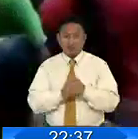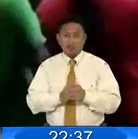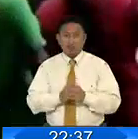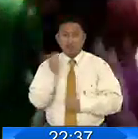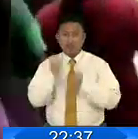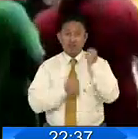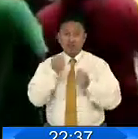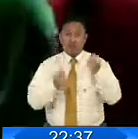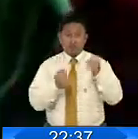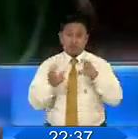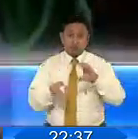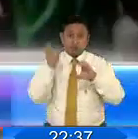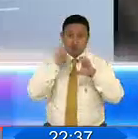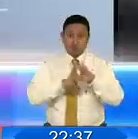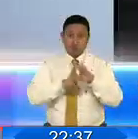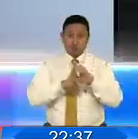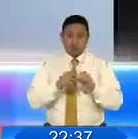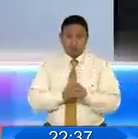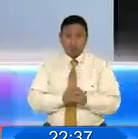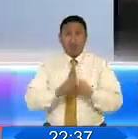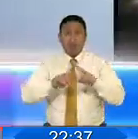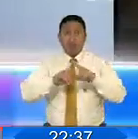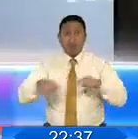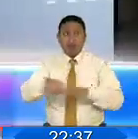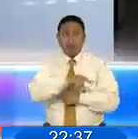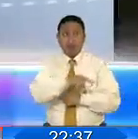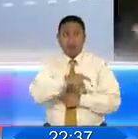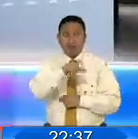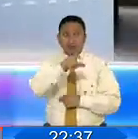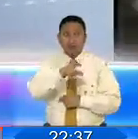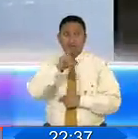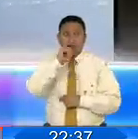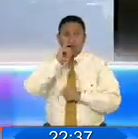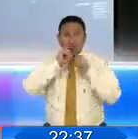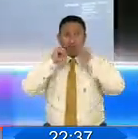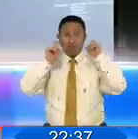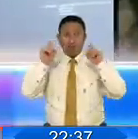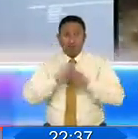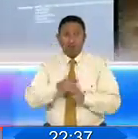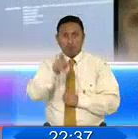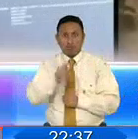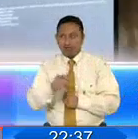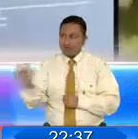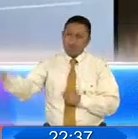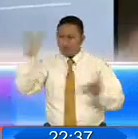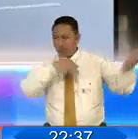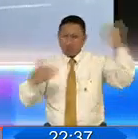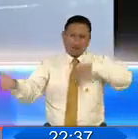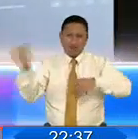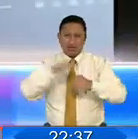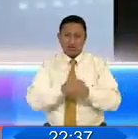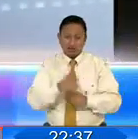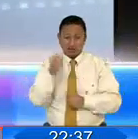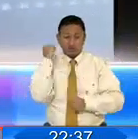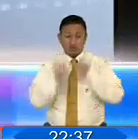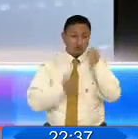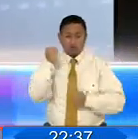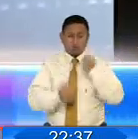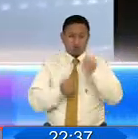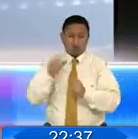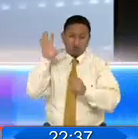embarcarse en el automóvil que los esperaba, pero no imaginaron que una voz de alerta incentivara a los comerciantes del sitio a